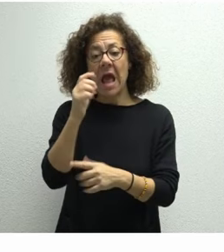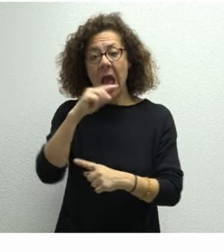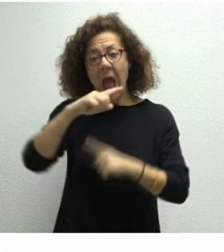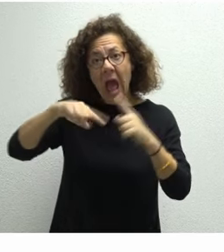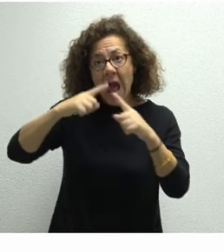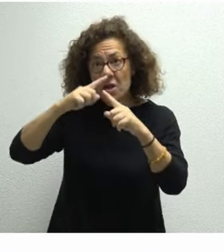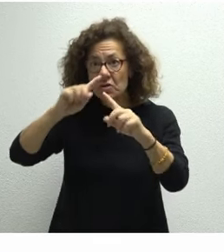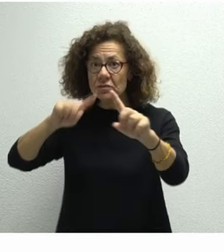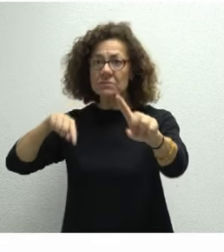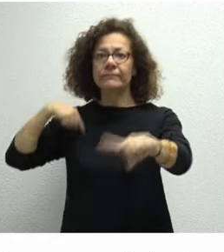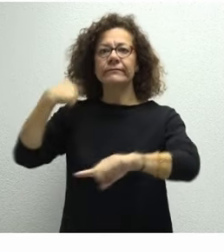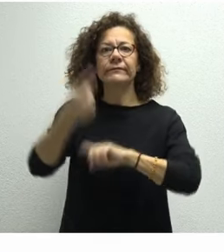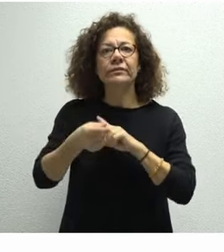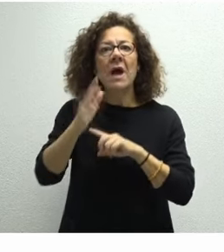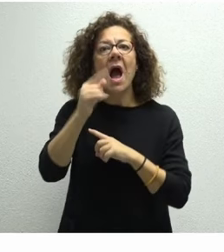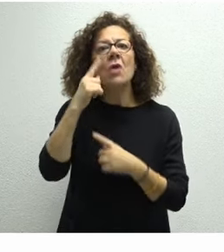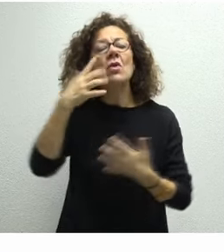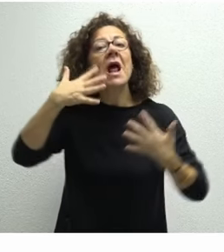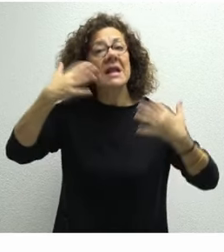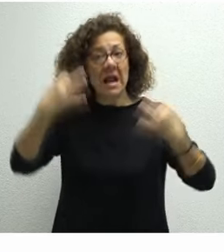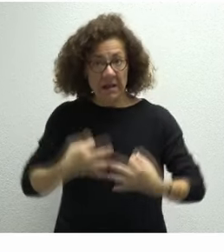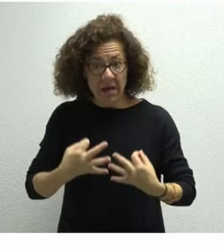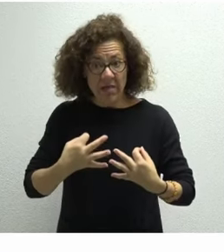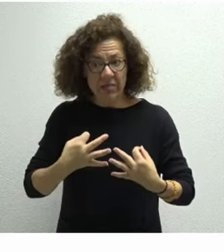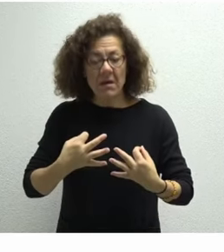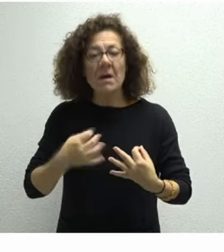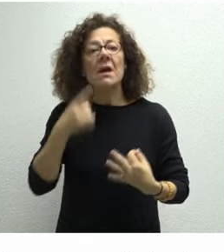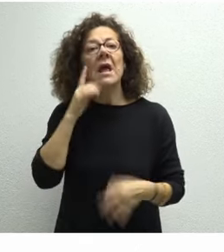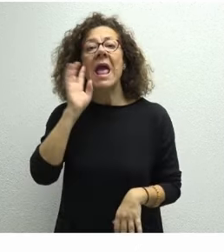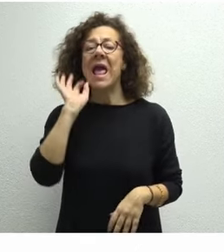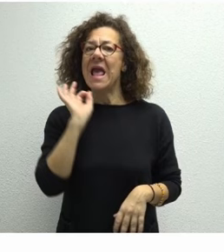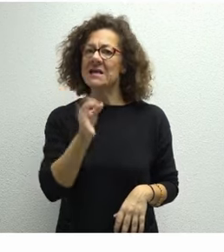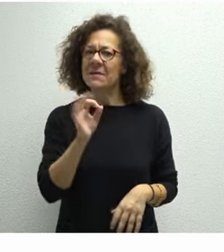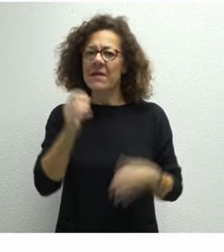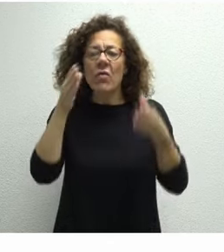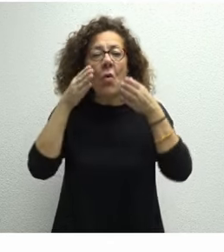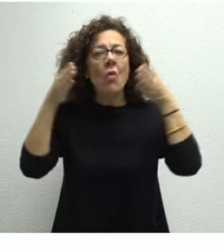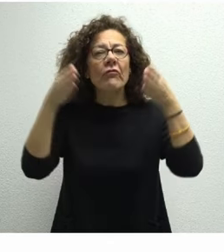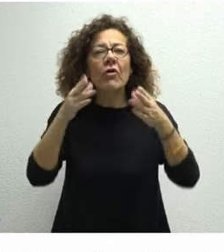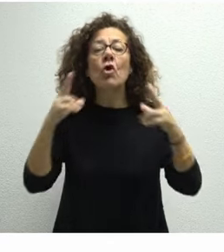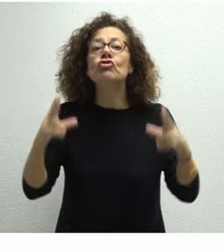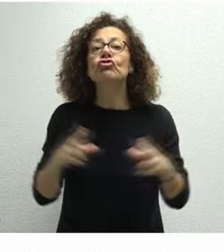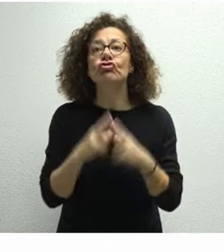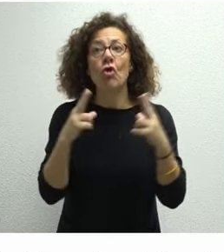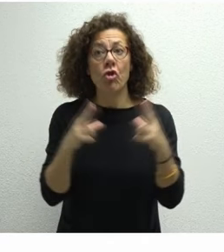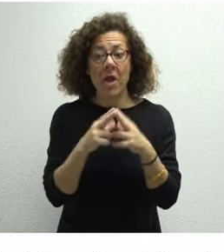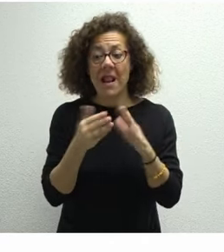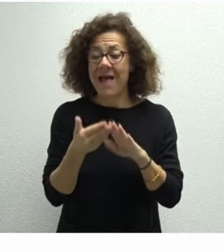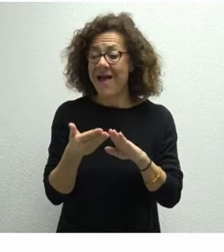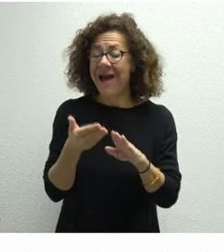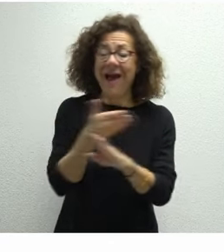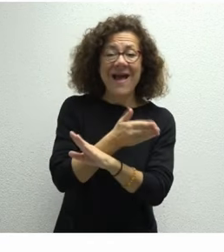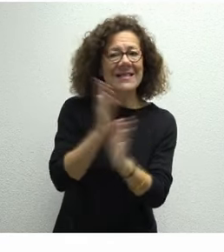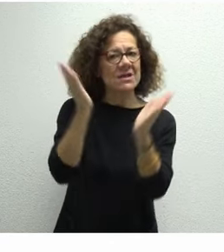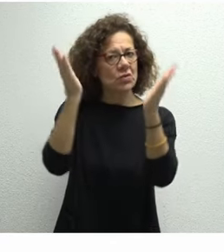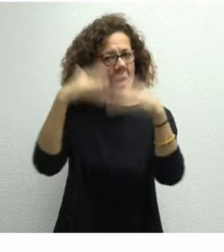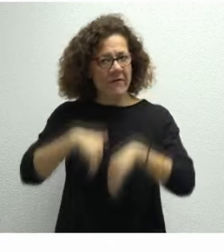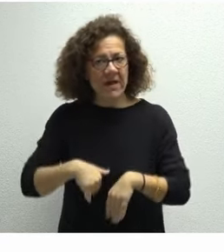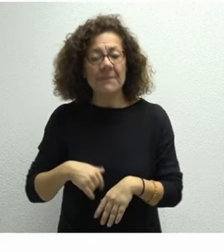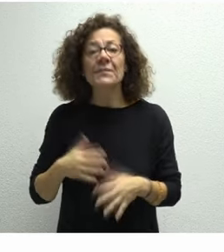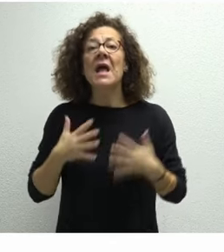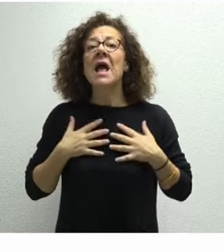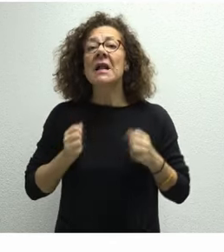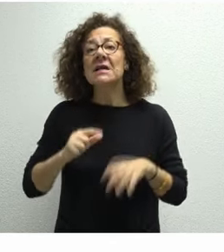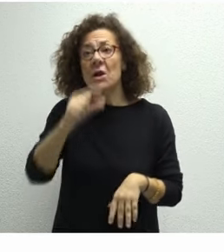realidad que nos concita que es verdad que tiene un foco social que antes no tenía que la Salud